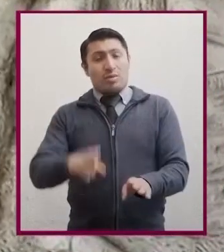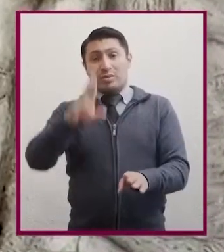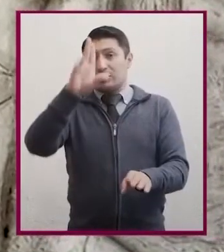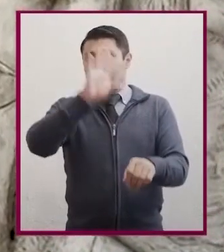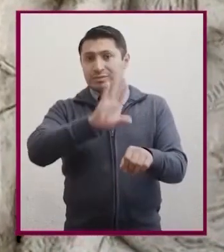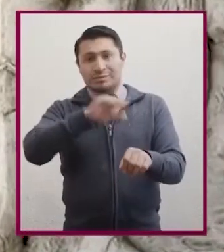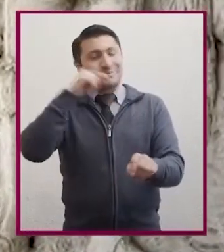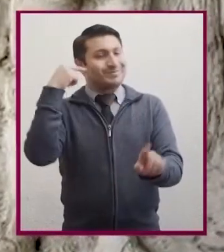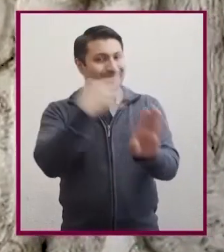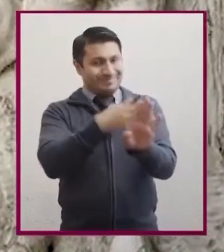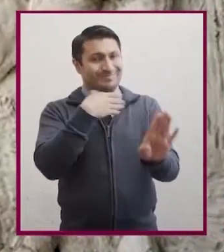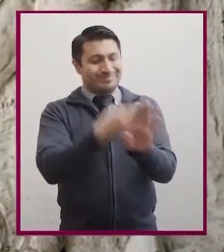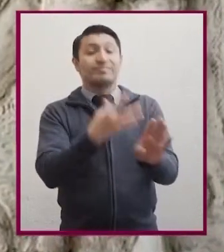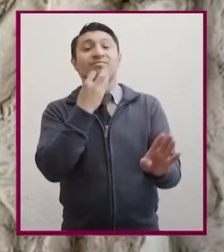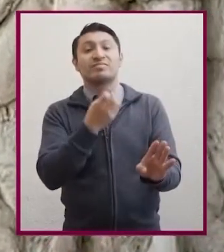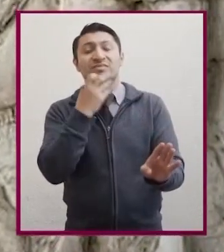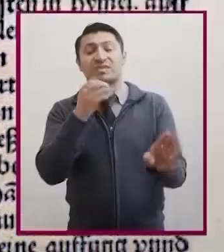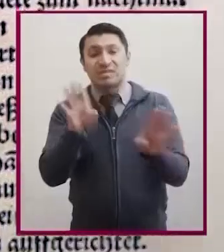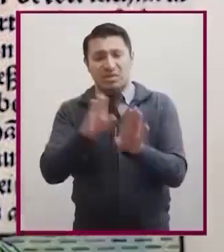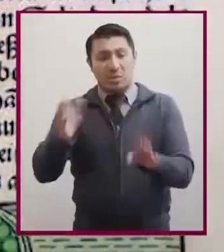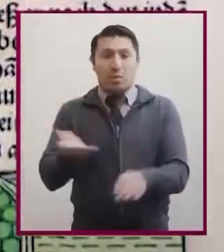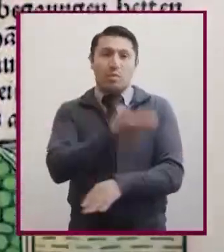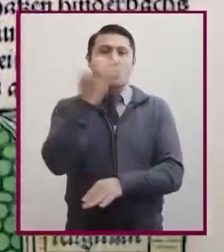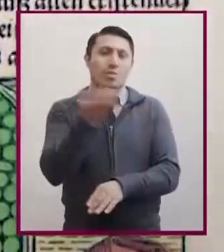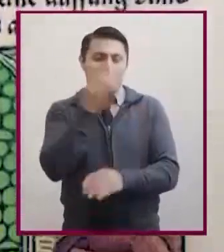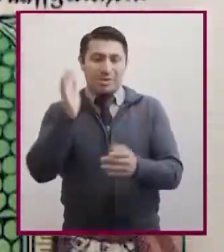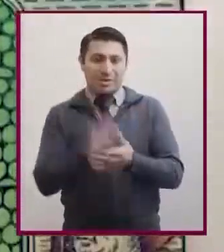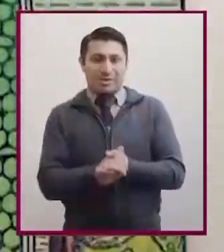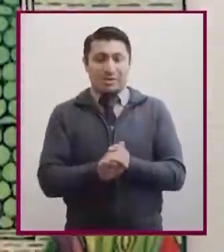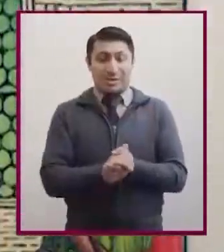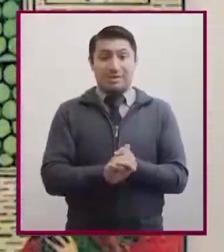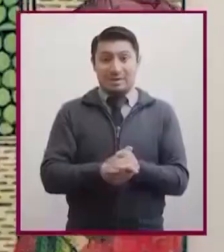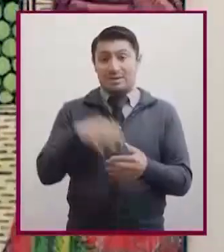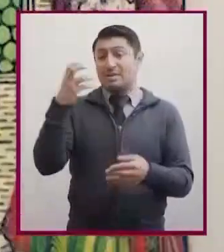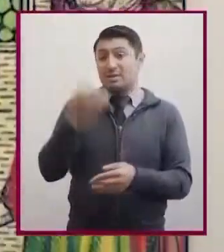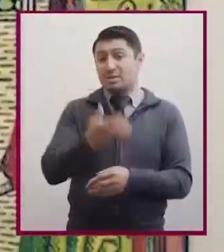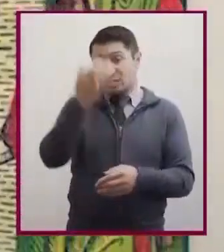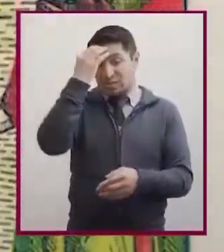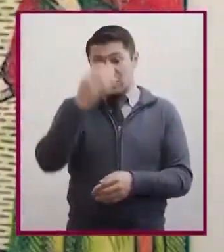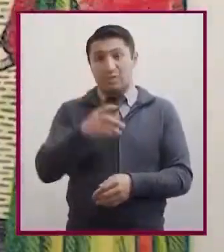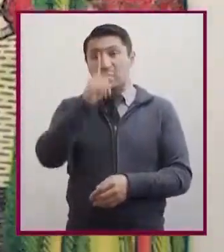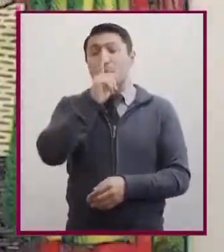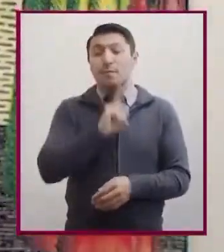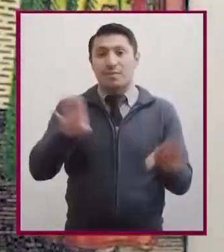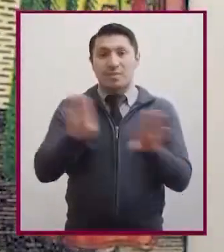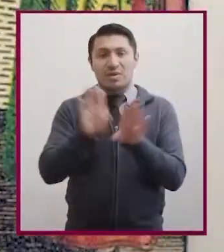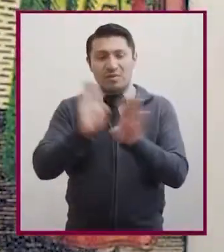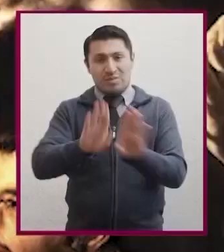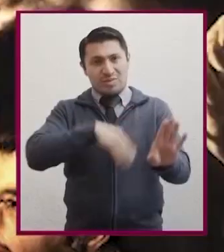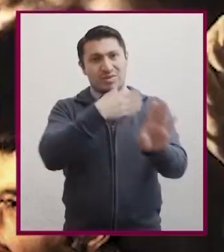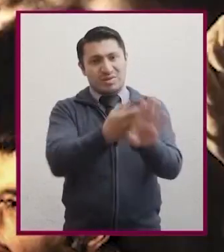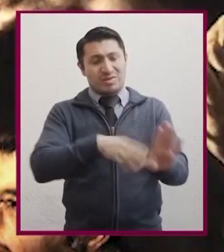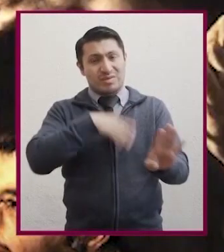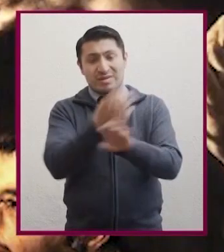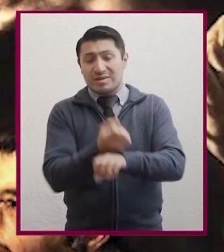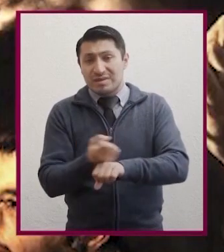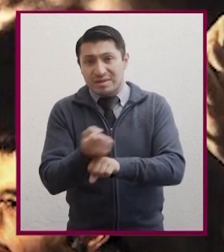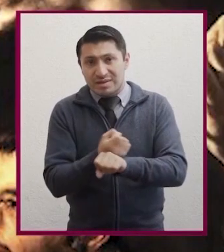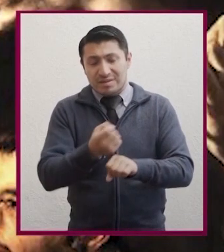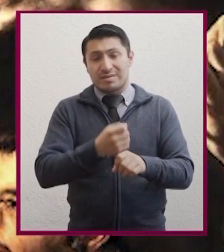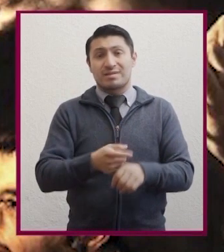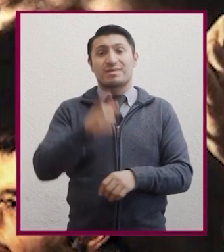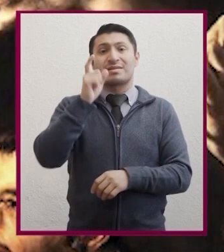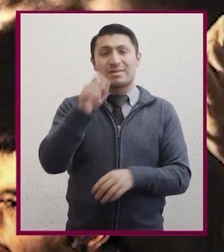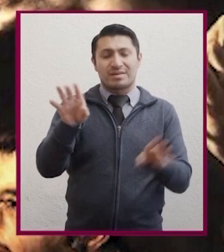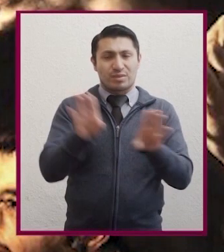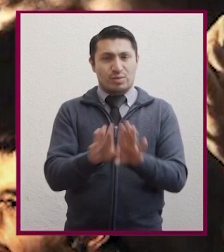razones religiosas, fue el más popular. Desde esta época se conoce el mito que relata calumnias de la sangre o libelo de sangre, por